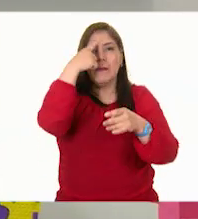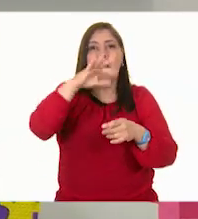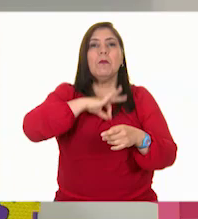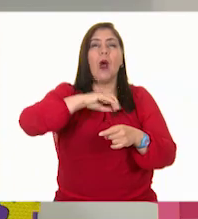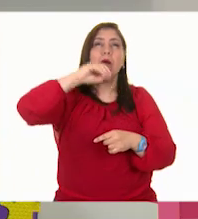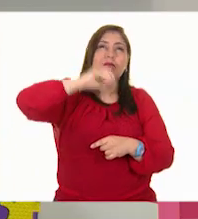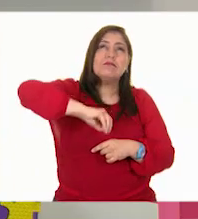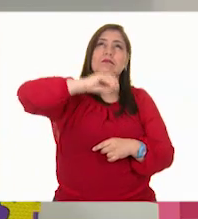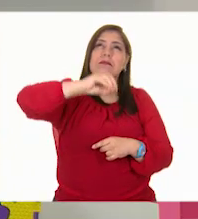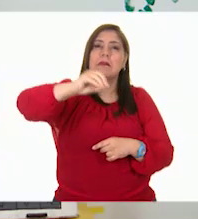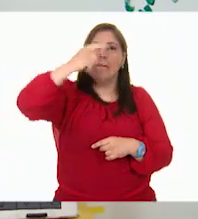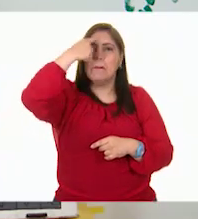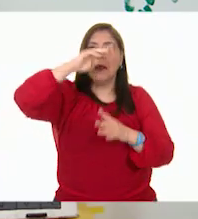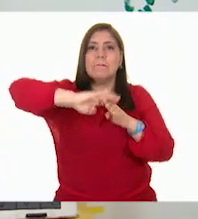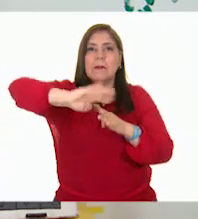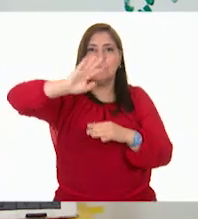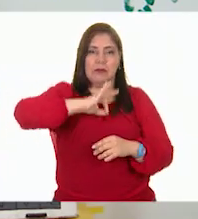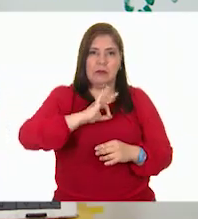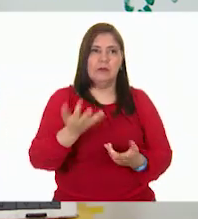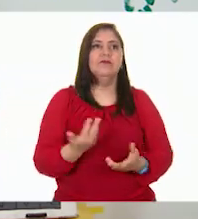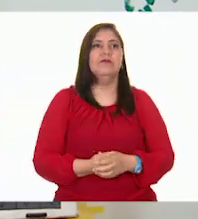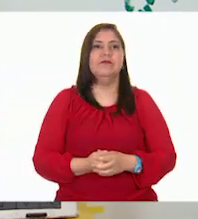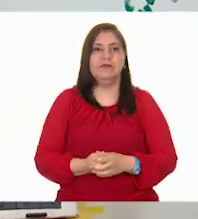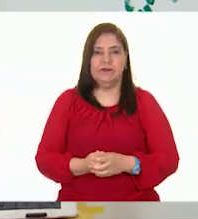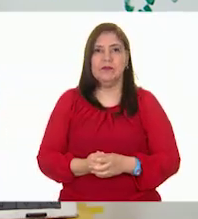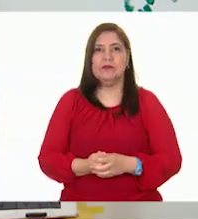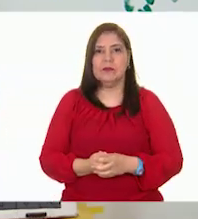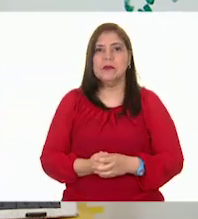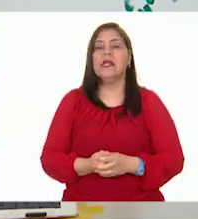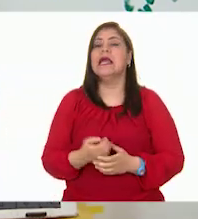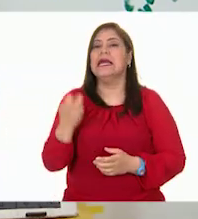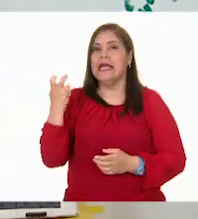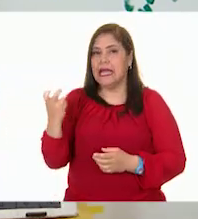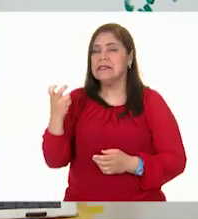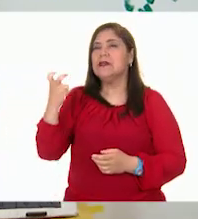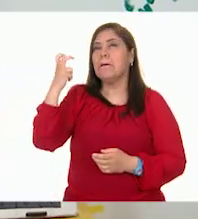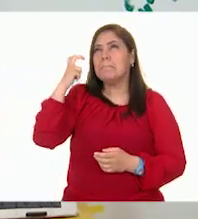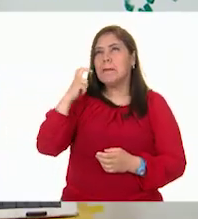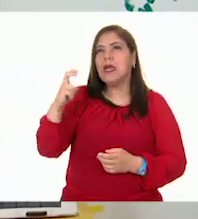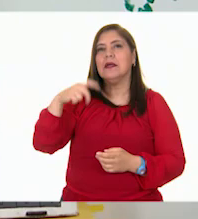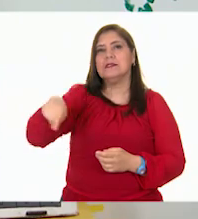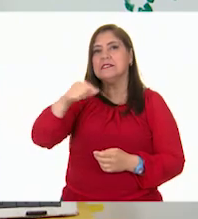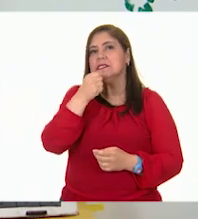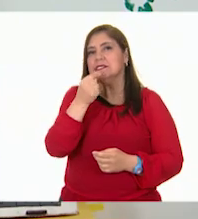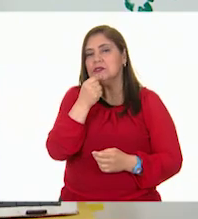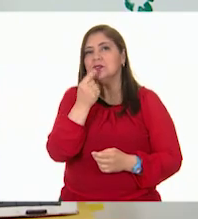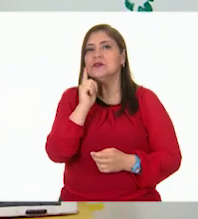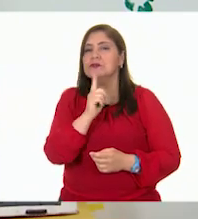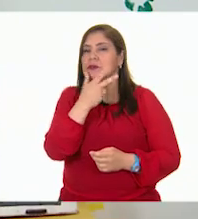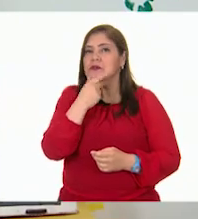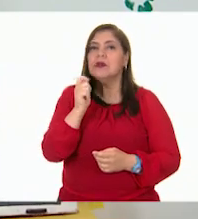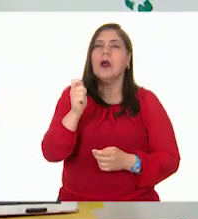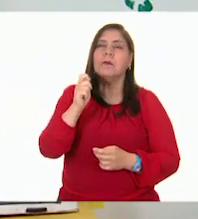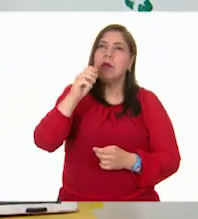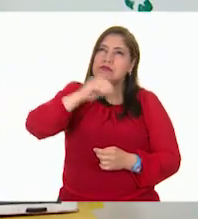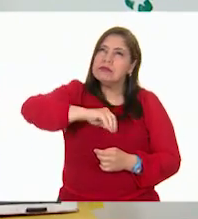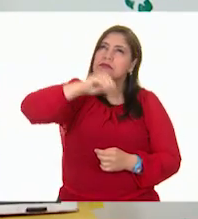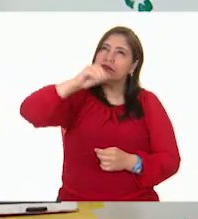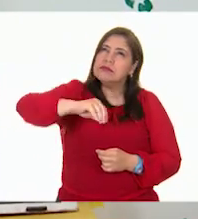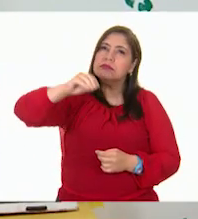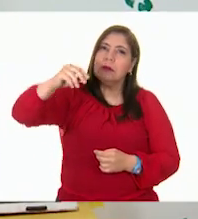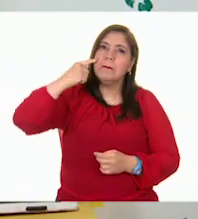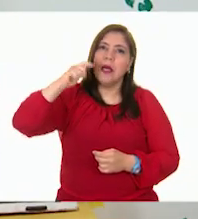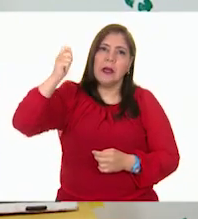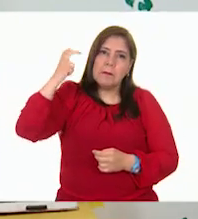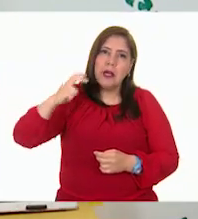migrar? Exacto. Entonces, habla de esos viajes que las niñas y los niños han vivido. Y pues ahora